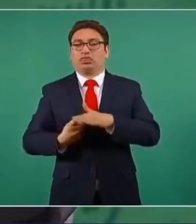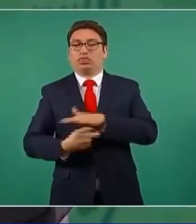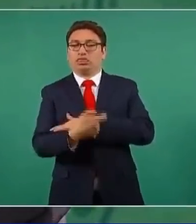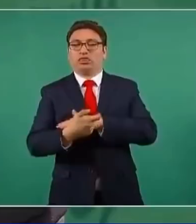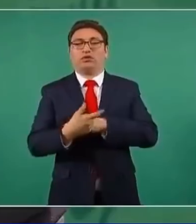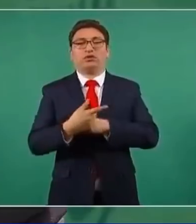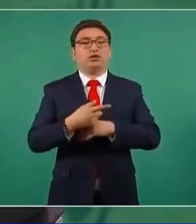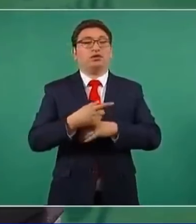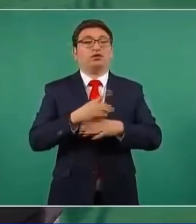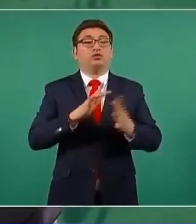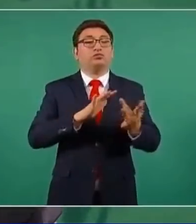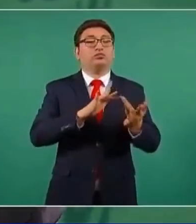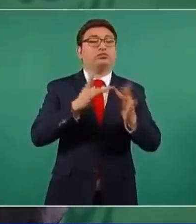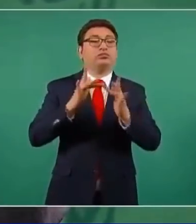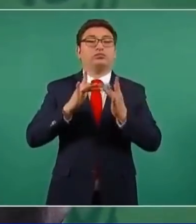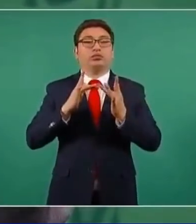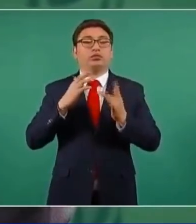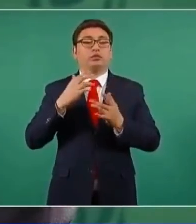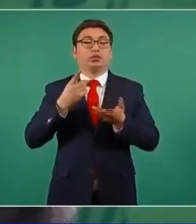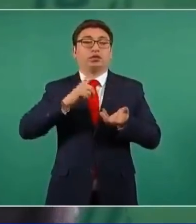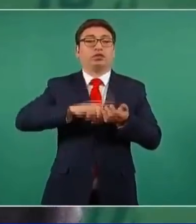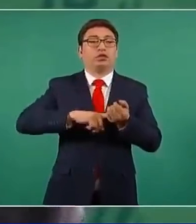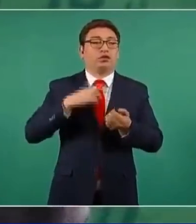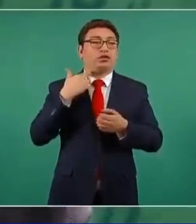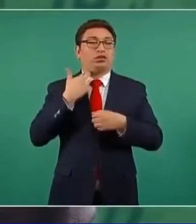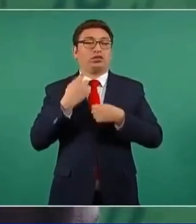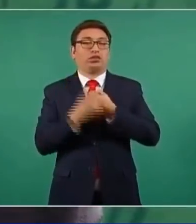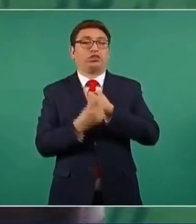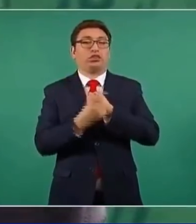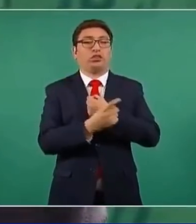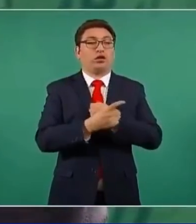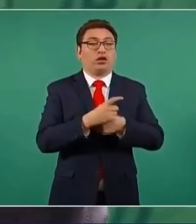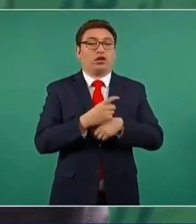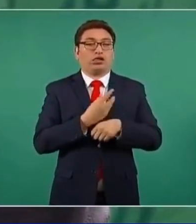ya la gente no les hace caso.